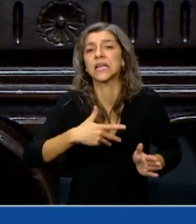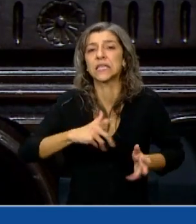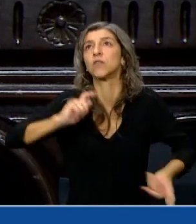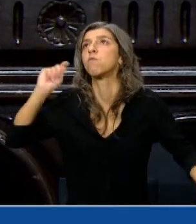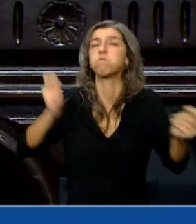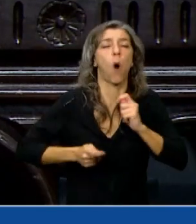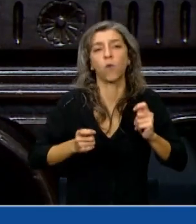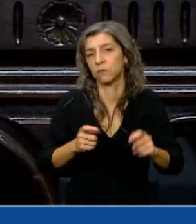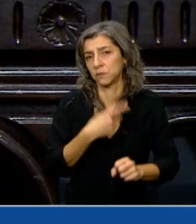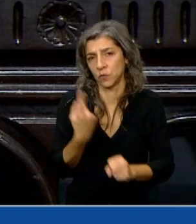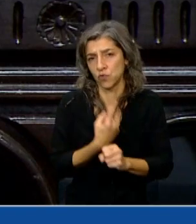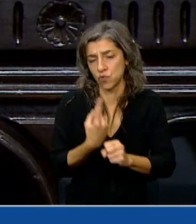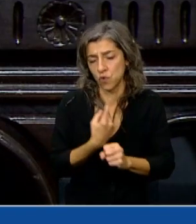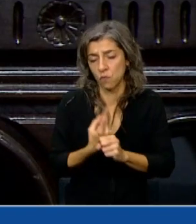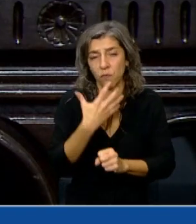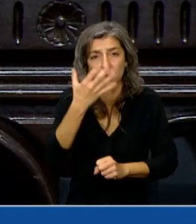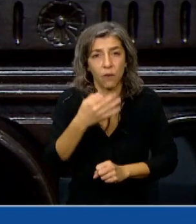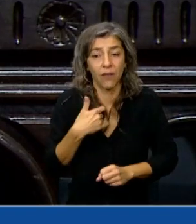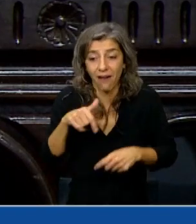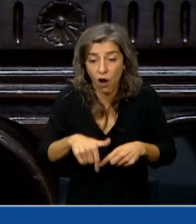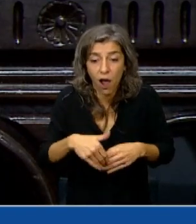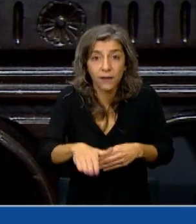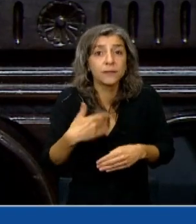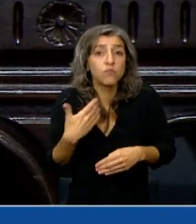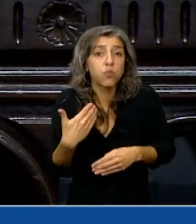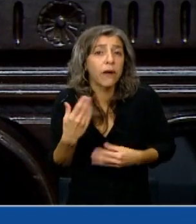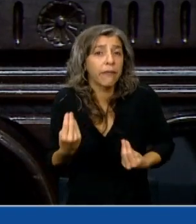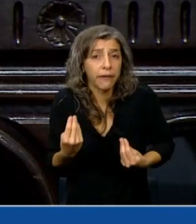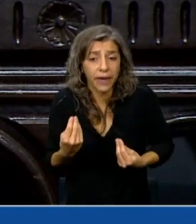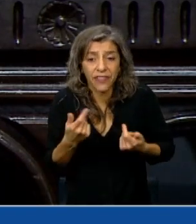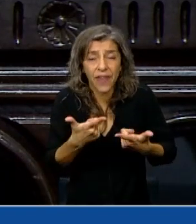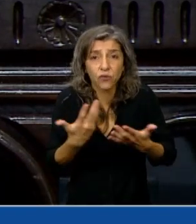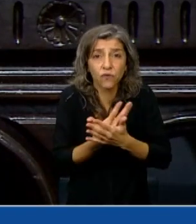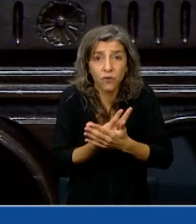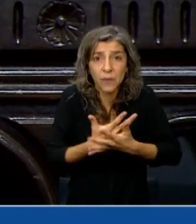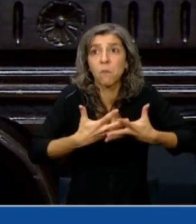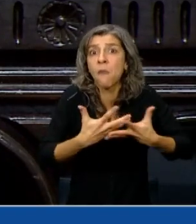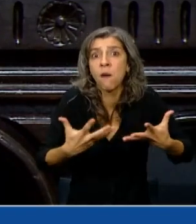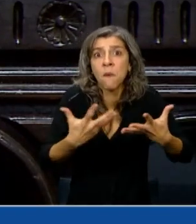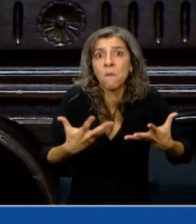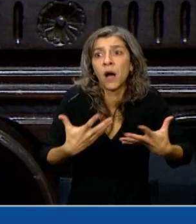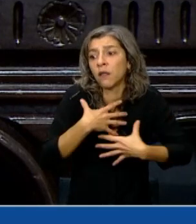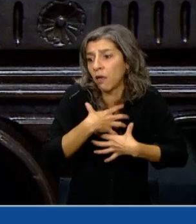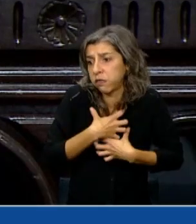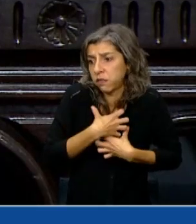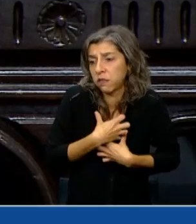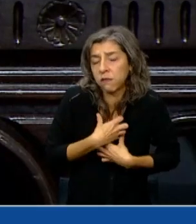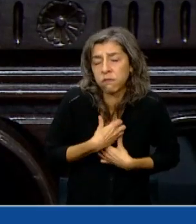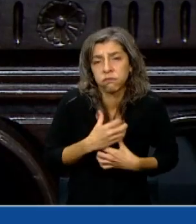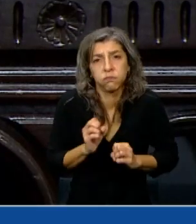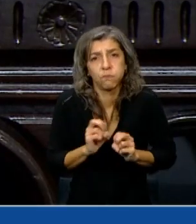que podríamos hacer es no agregar sufrimiento al sufrimiento, no agregar a la angustia a la angustia. Yo